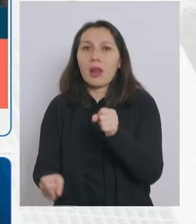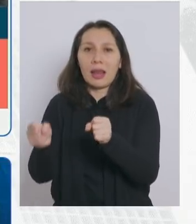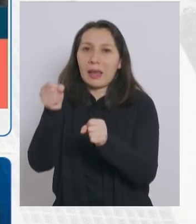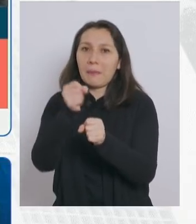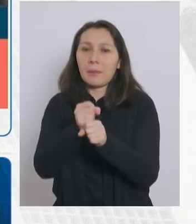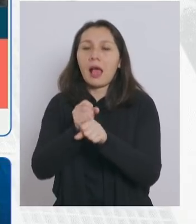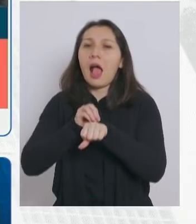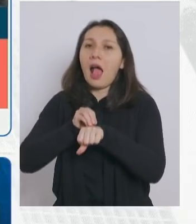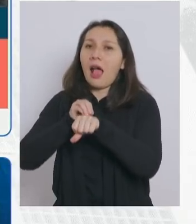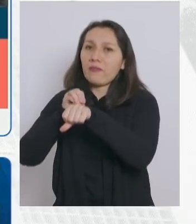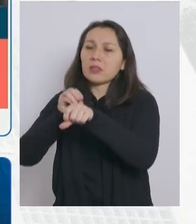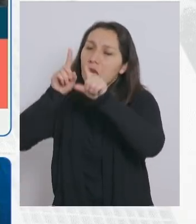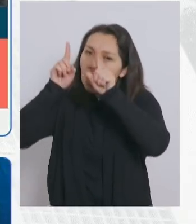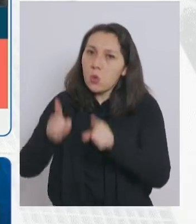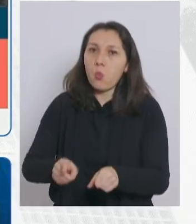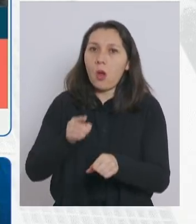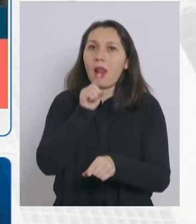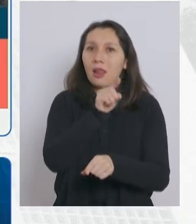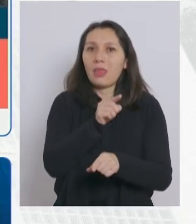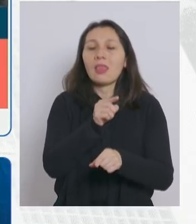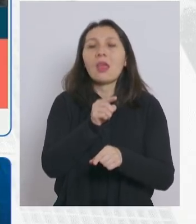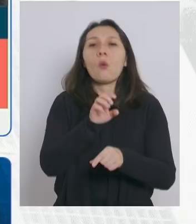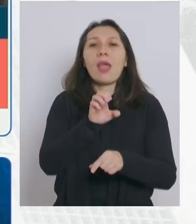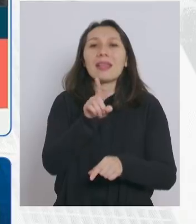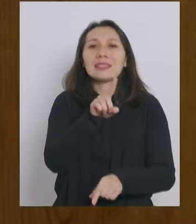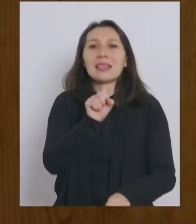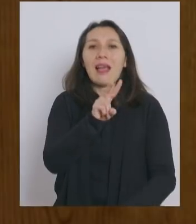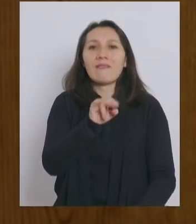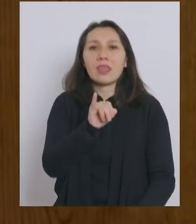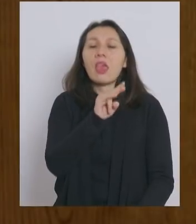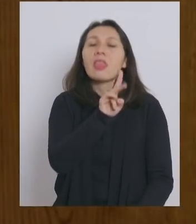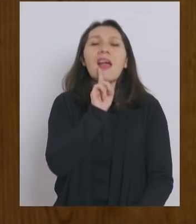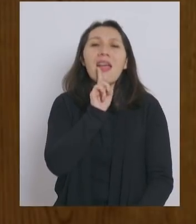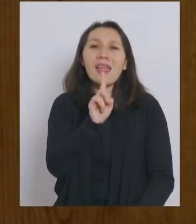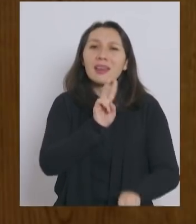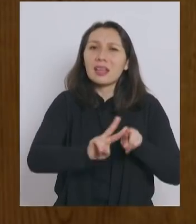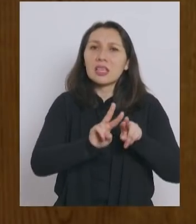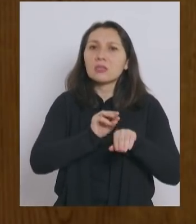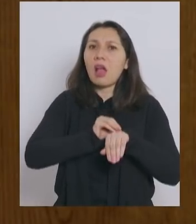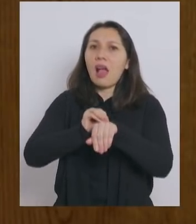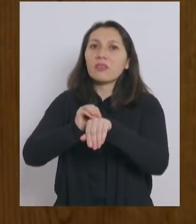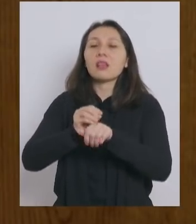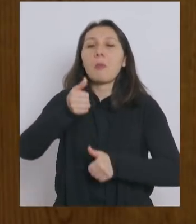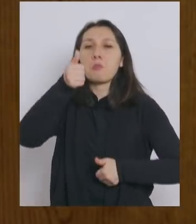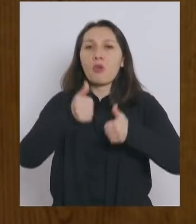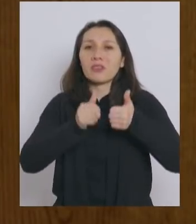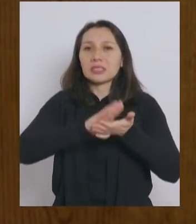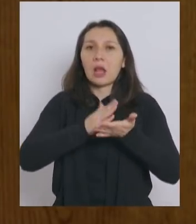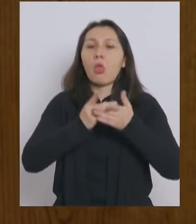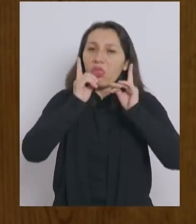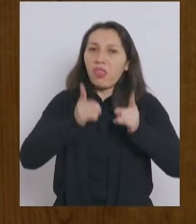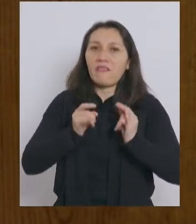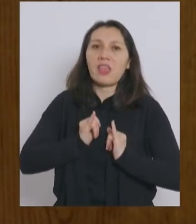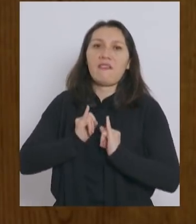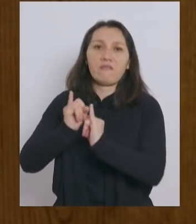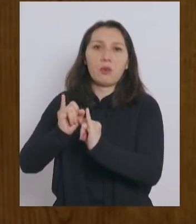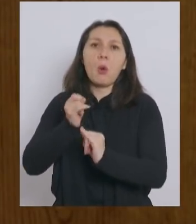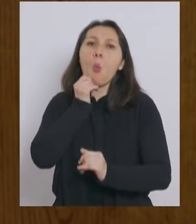la notificación de los ESAVI de forma individual que tienen que realizar los profesionales de la salud.